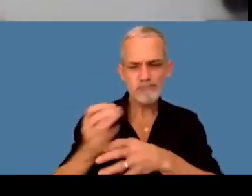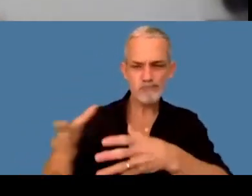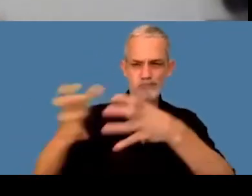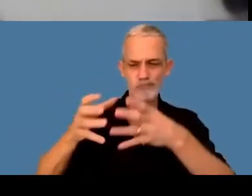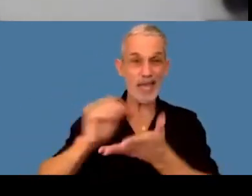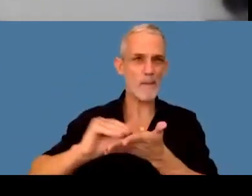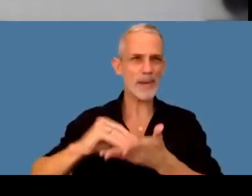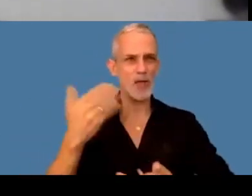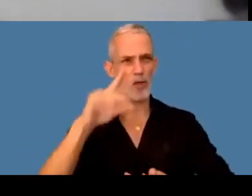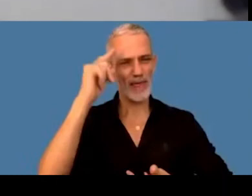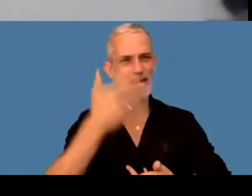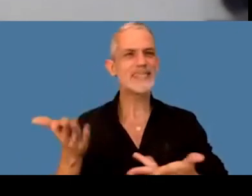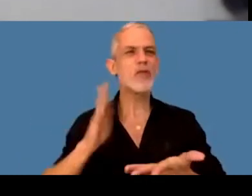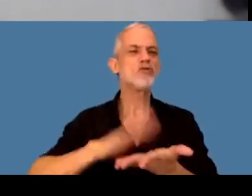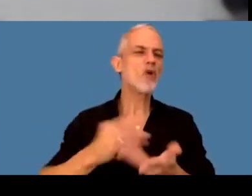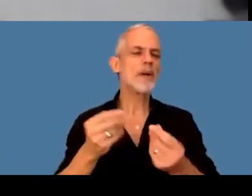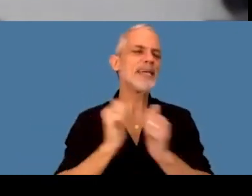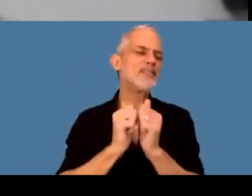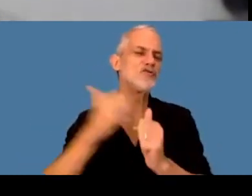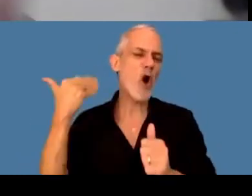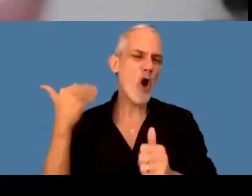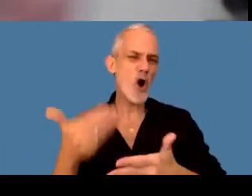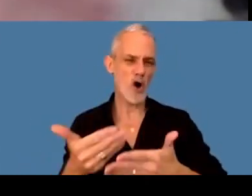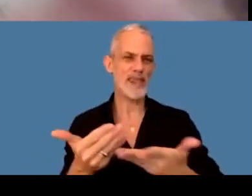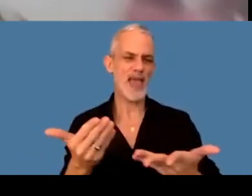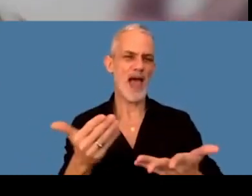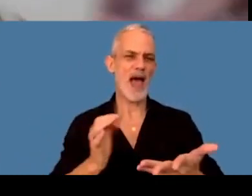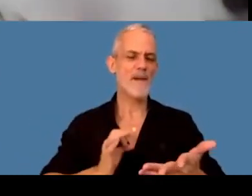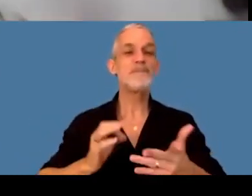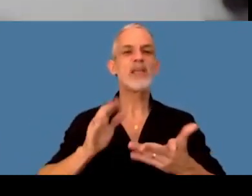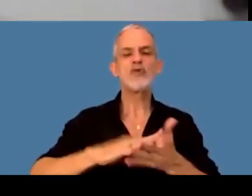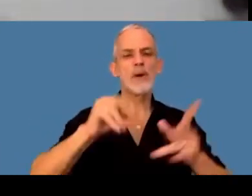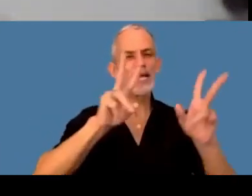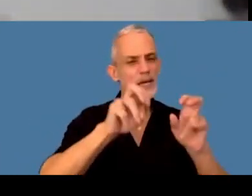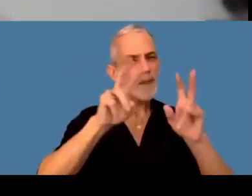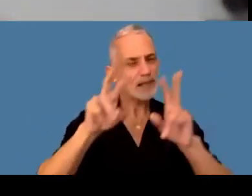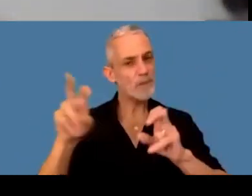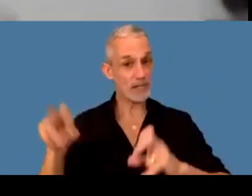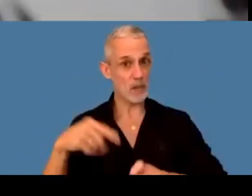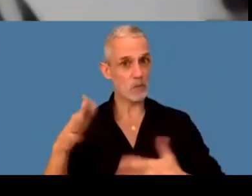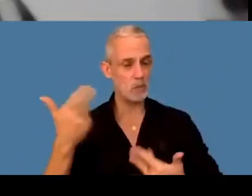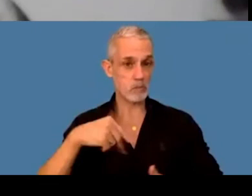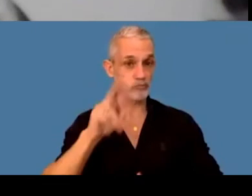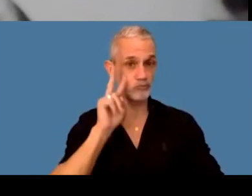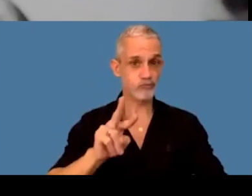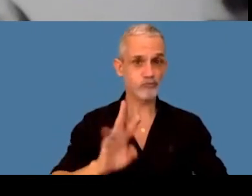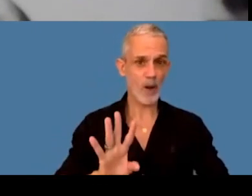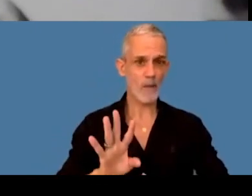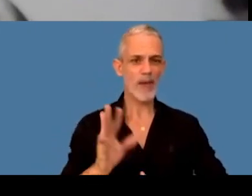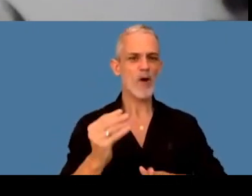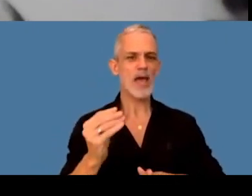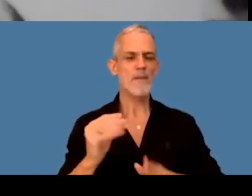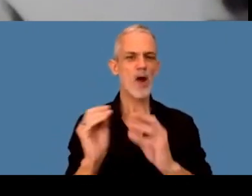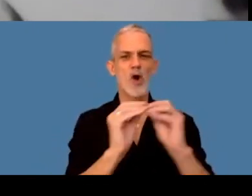con respecto a la historia, con respecto a todos estos temas, porque yo lo que veo, que mis